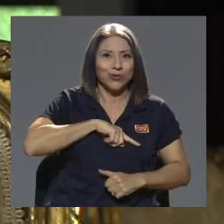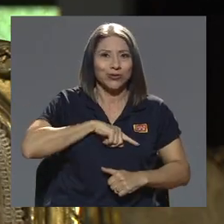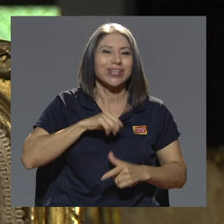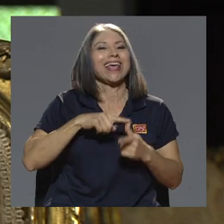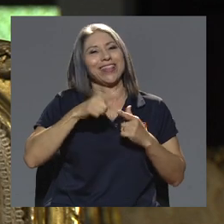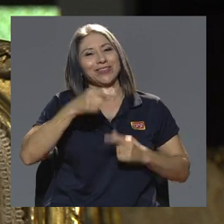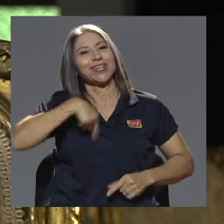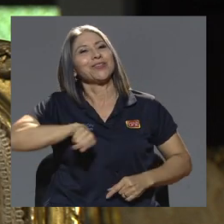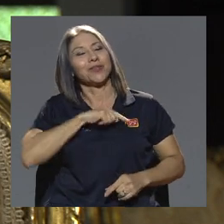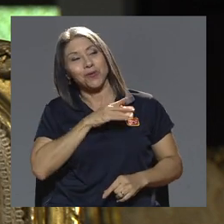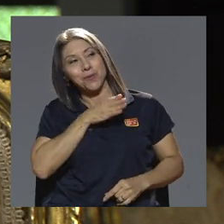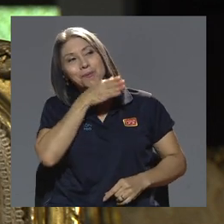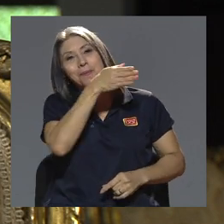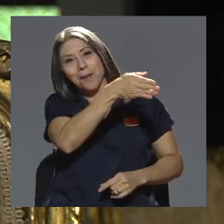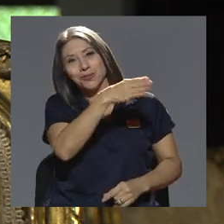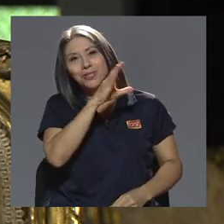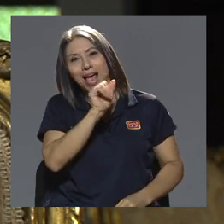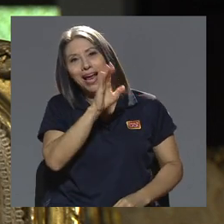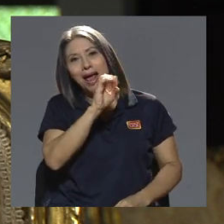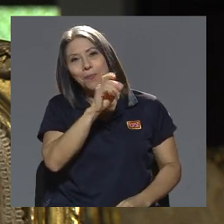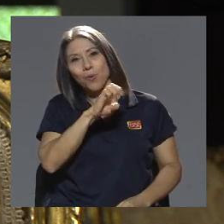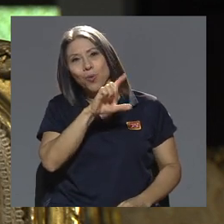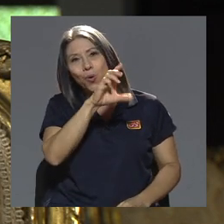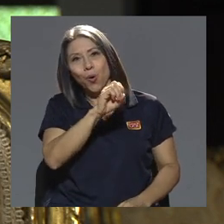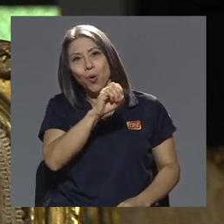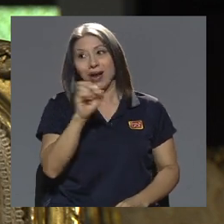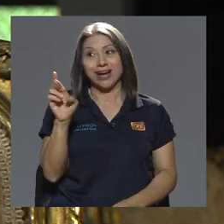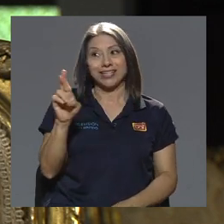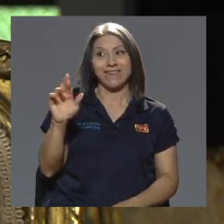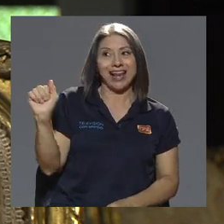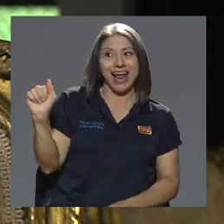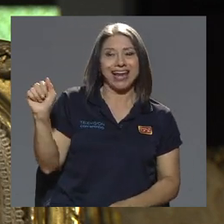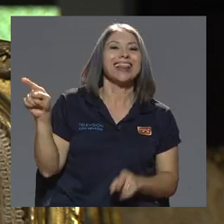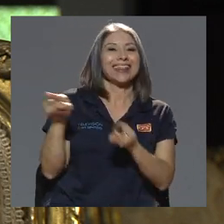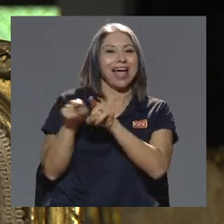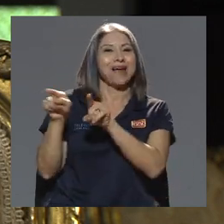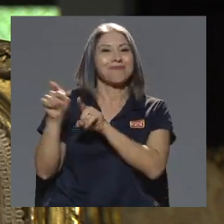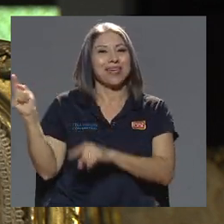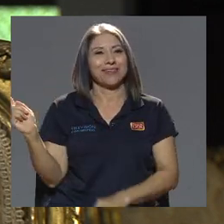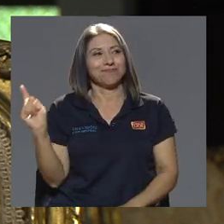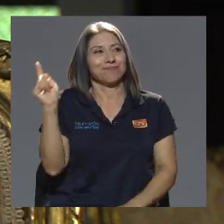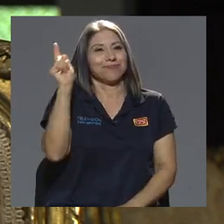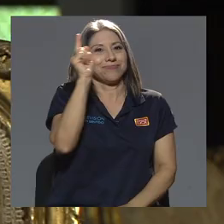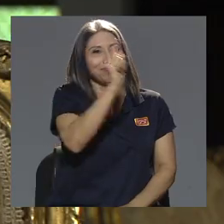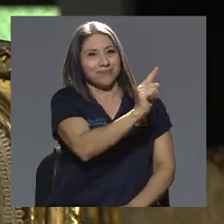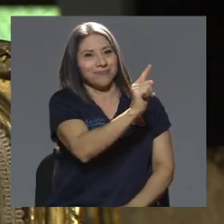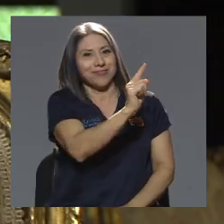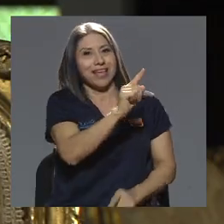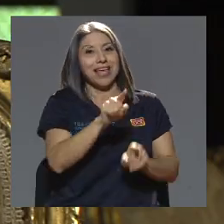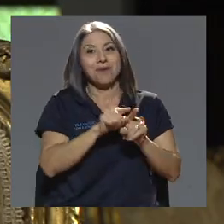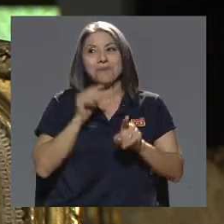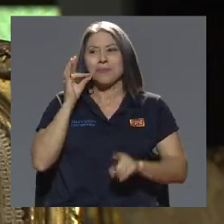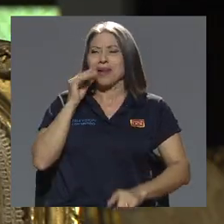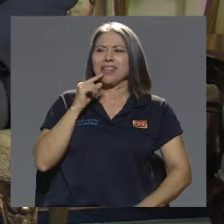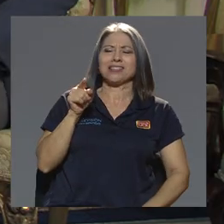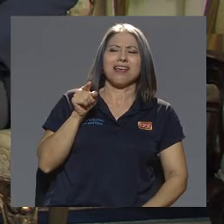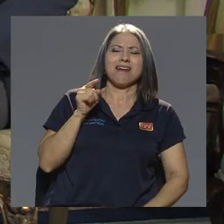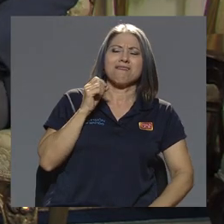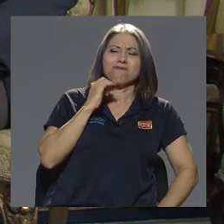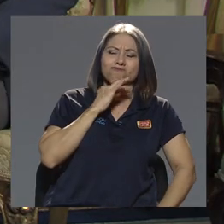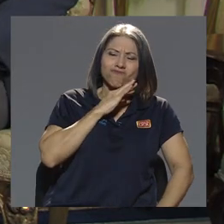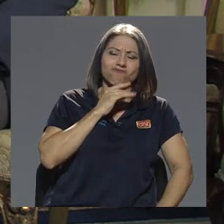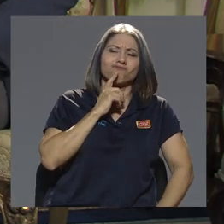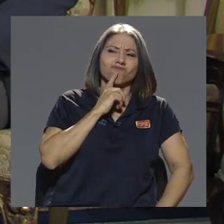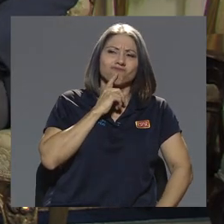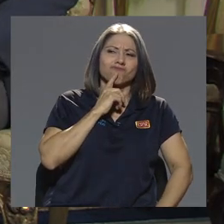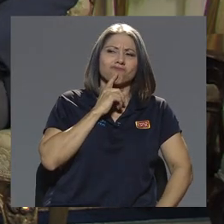llega y mi hermana me decía, hay algo que no me calza, aquí está pasando algo, Lourdes, no pasa nada, aquí está